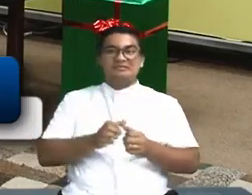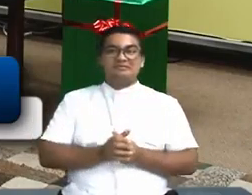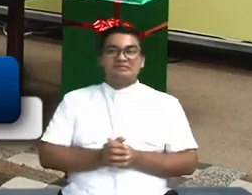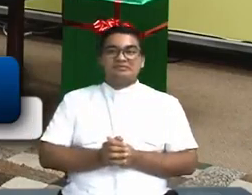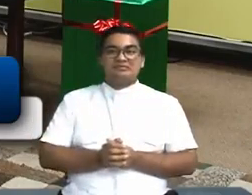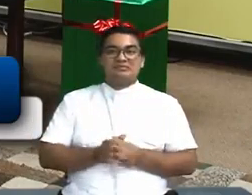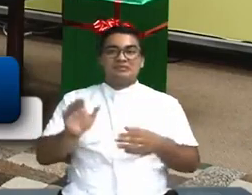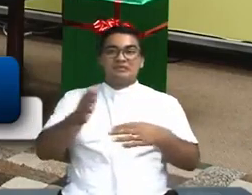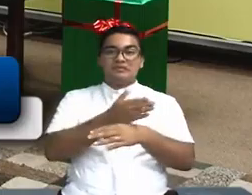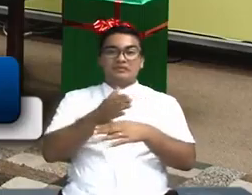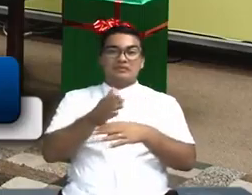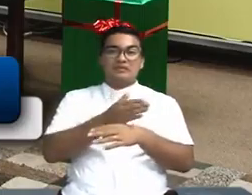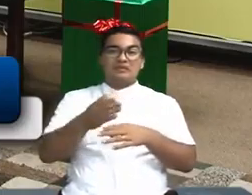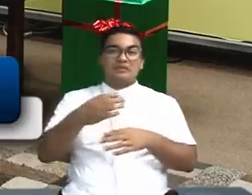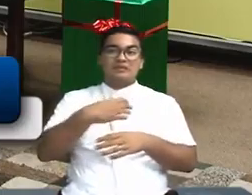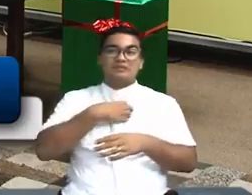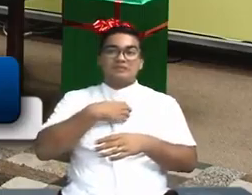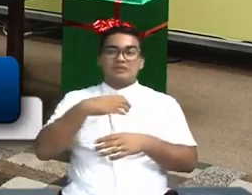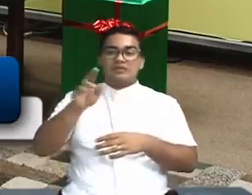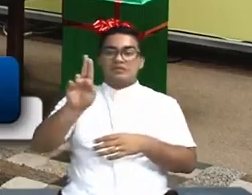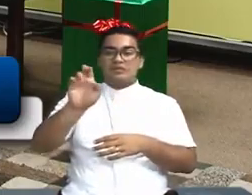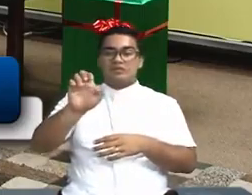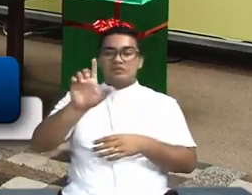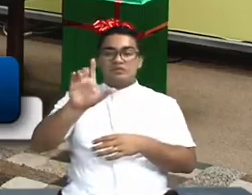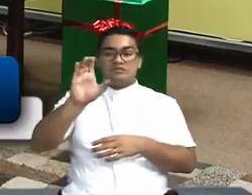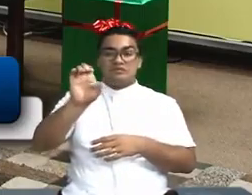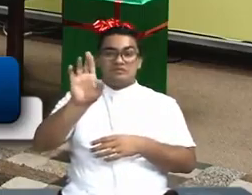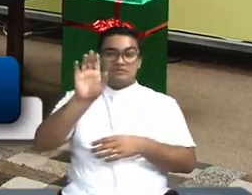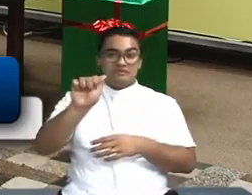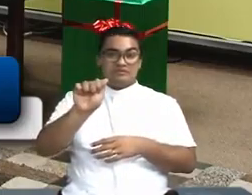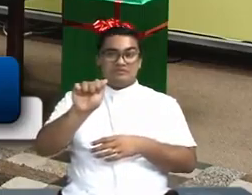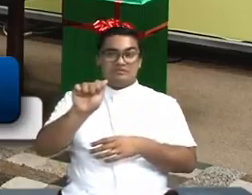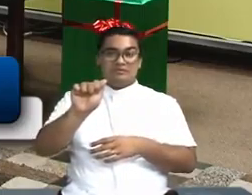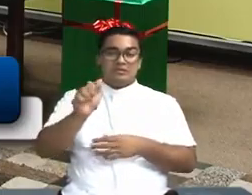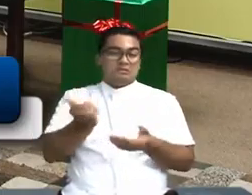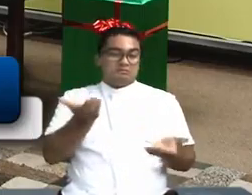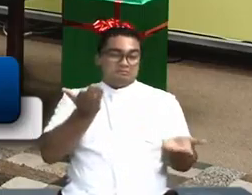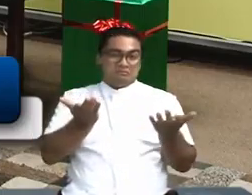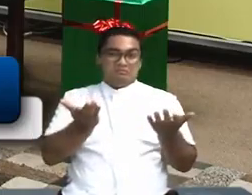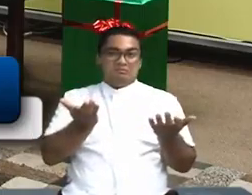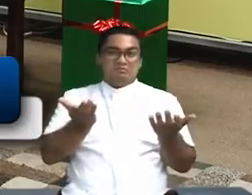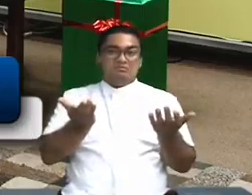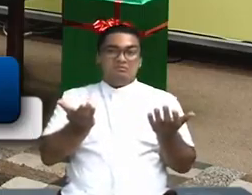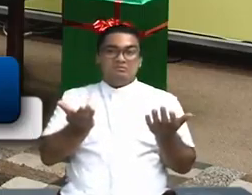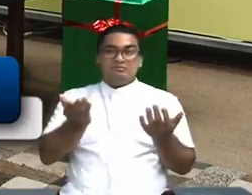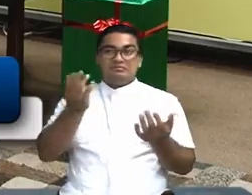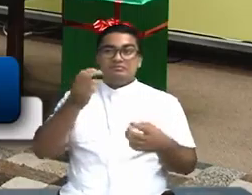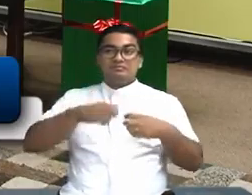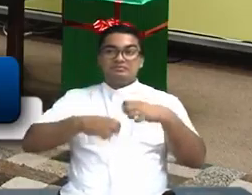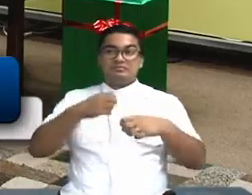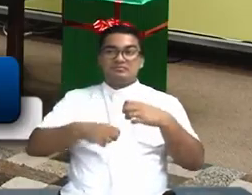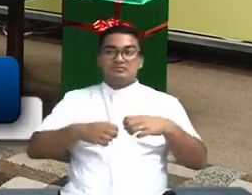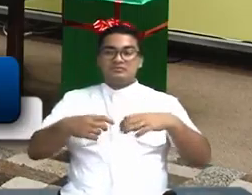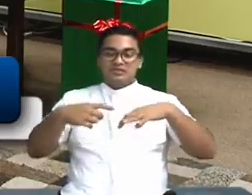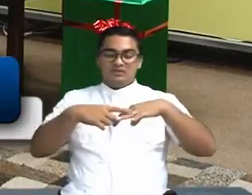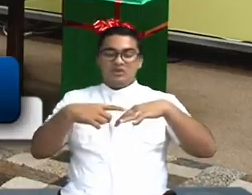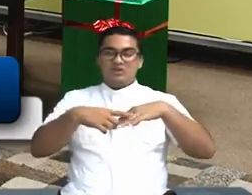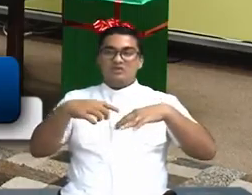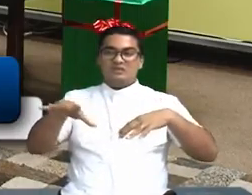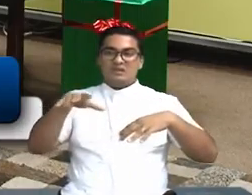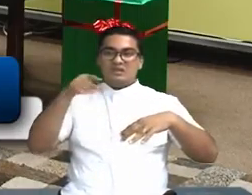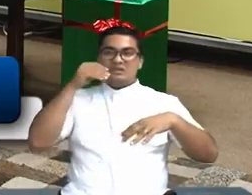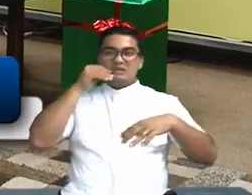lo mismo la característica de una úlcera, ya sea por un proceso infeccioso por hongo, que por